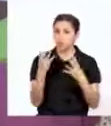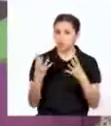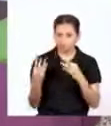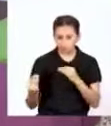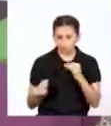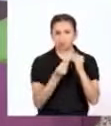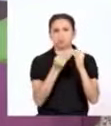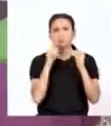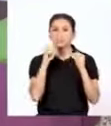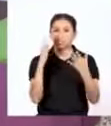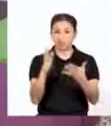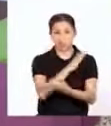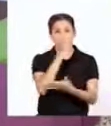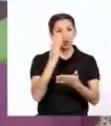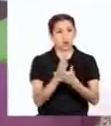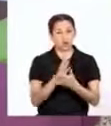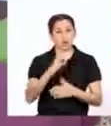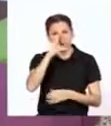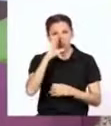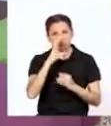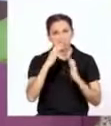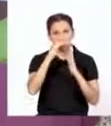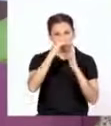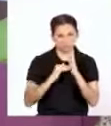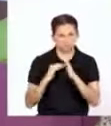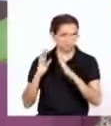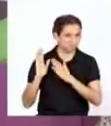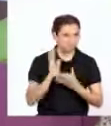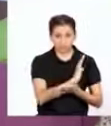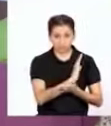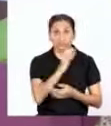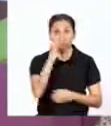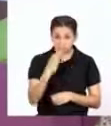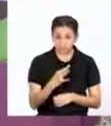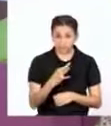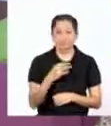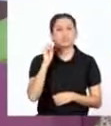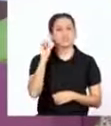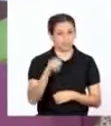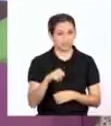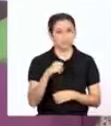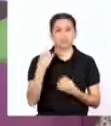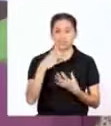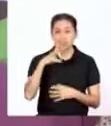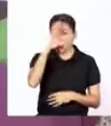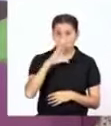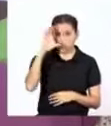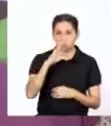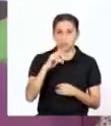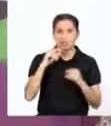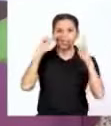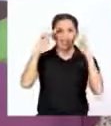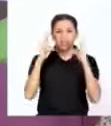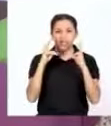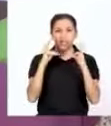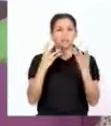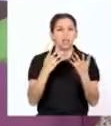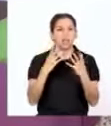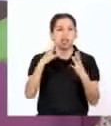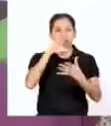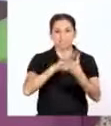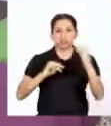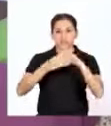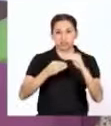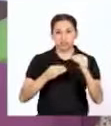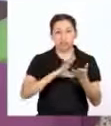factores que han contribuido a este problema que buscamos afrontar. Correcto. hemos recurrido a fuentes